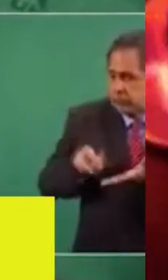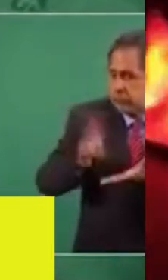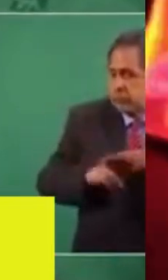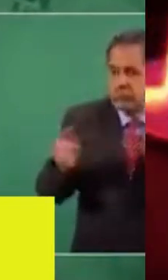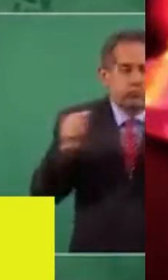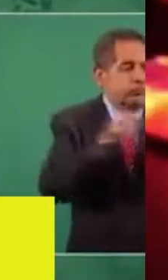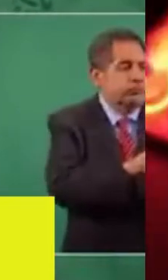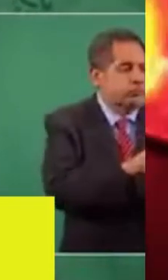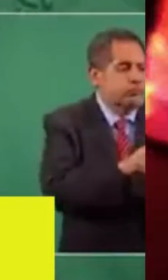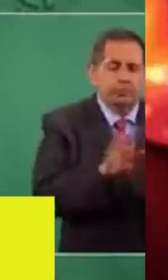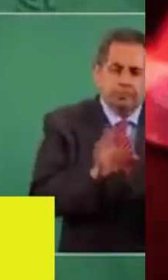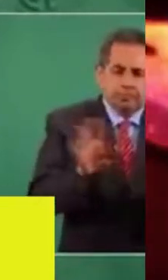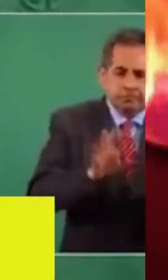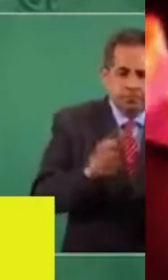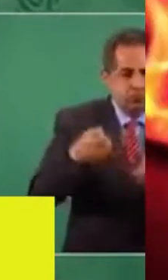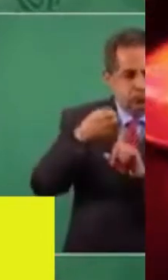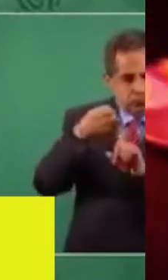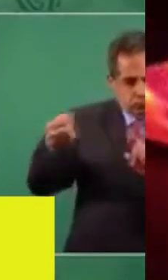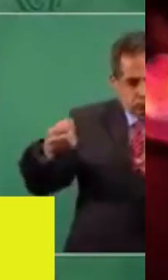tener orden.